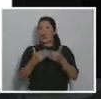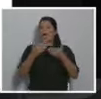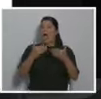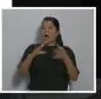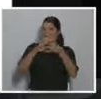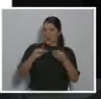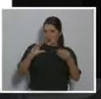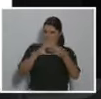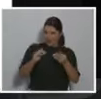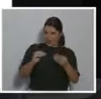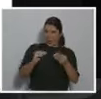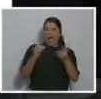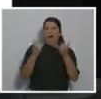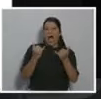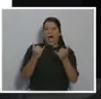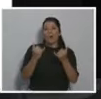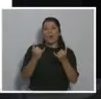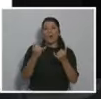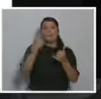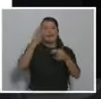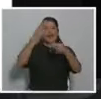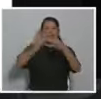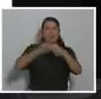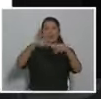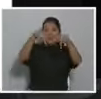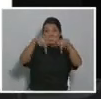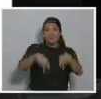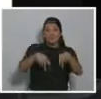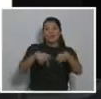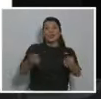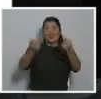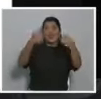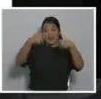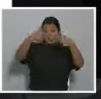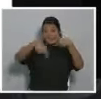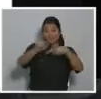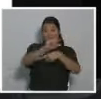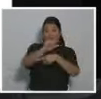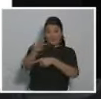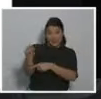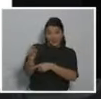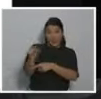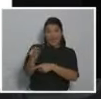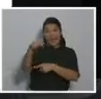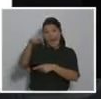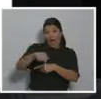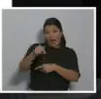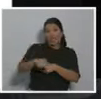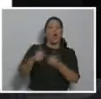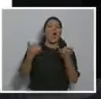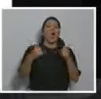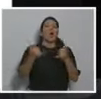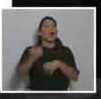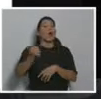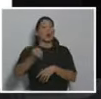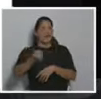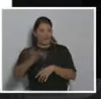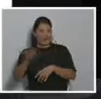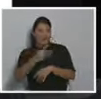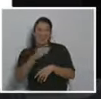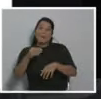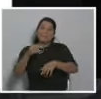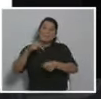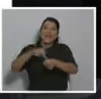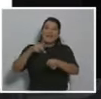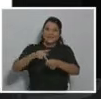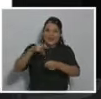contarle esto, vamos a conocer el nombre de la persona que vendrá la próxima semana a estar acá frente a esta pantalla y participar